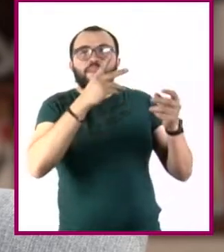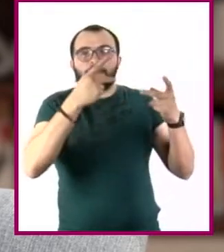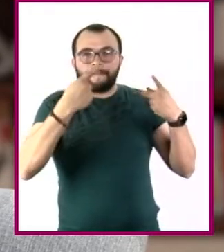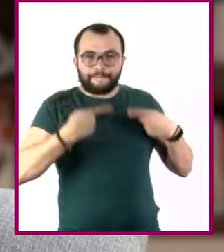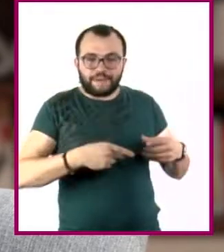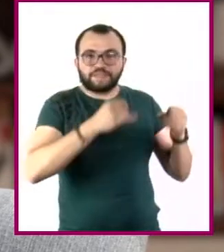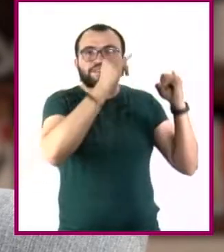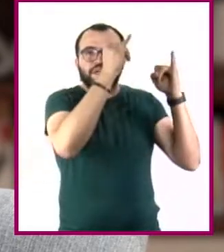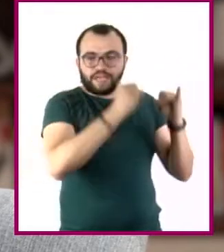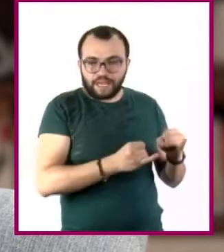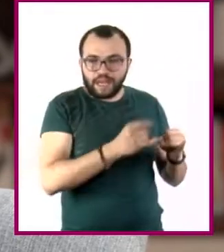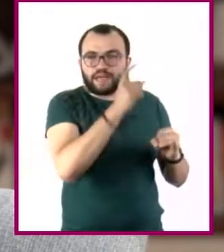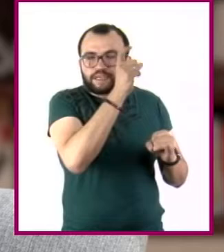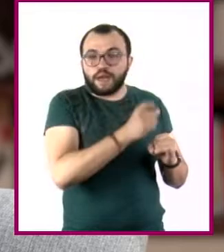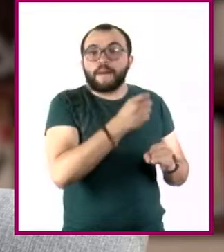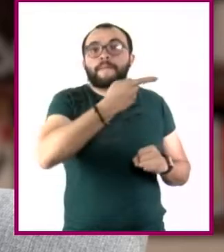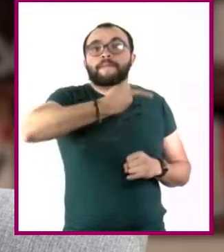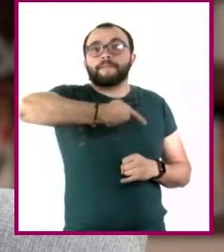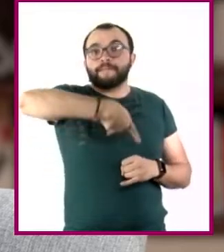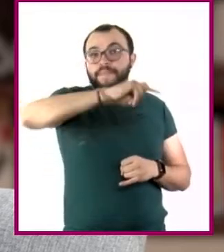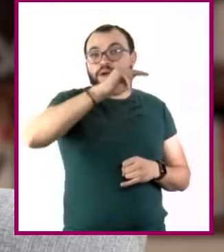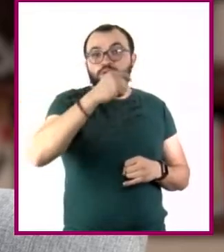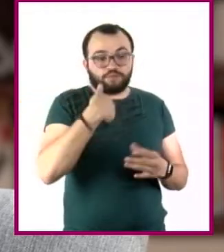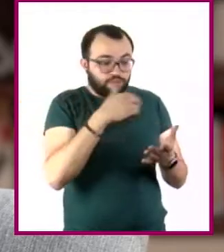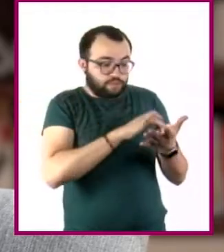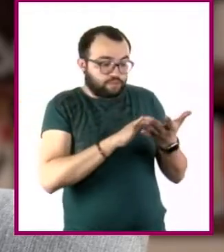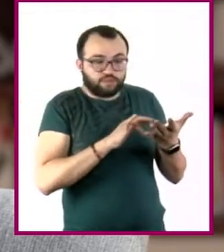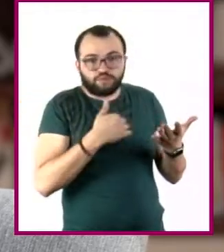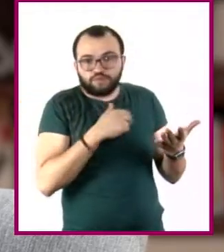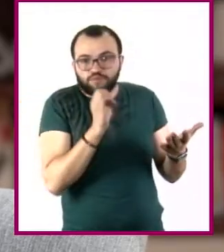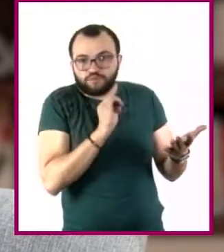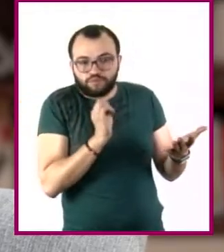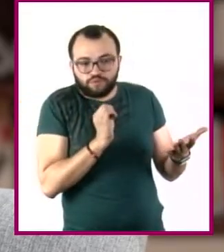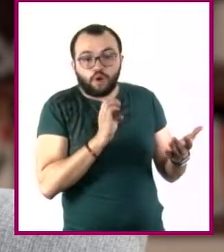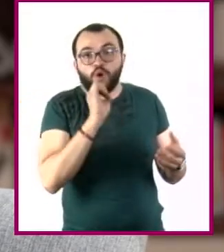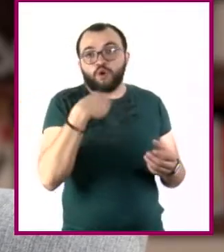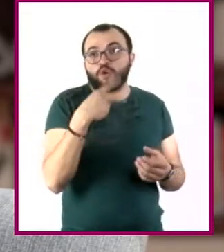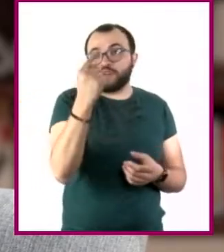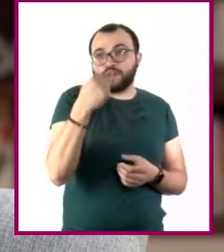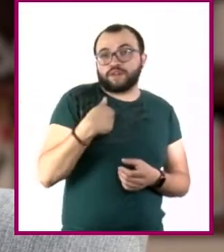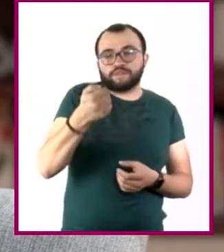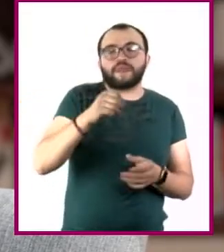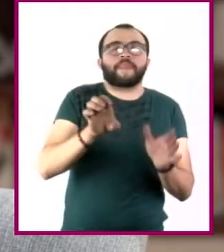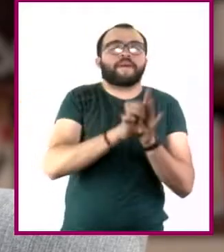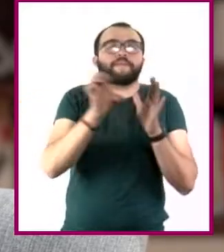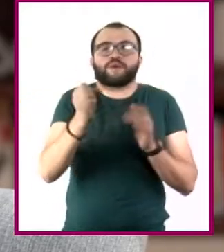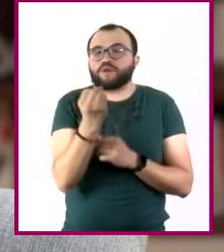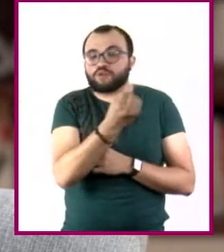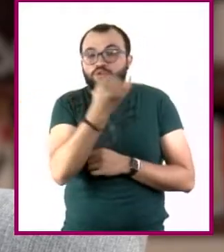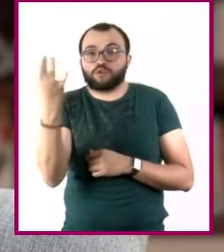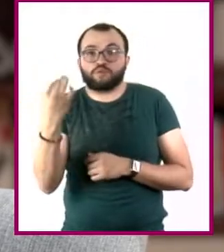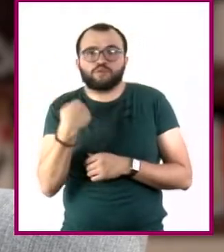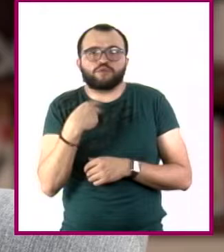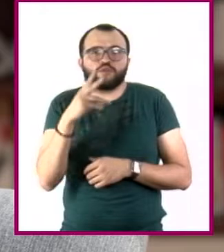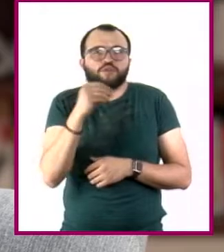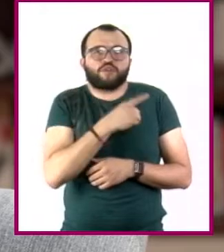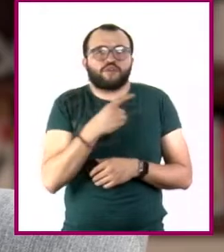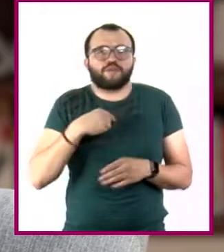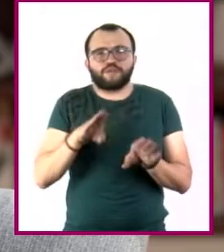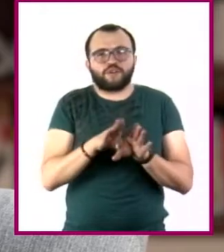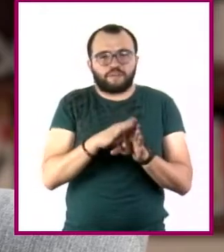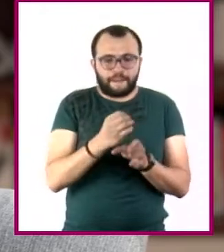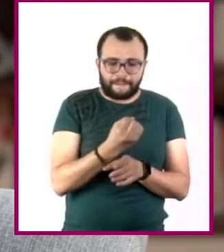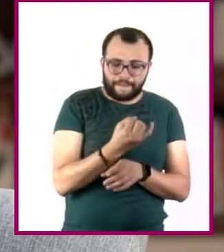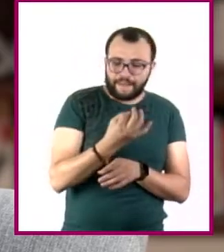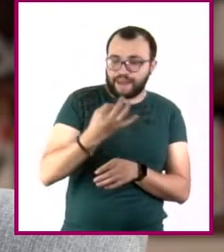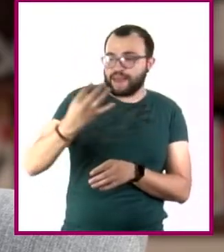leas el libro o no prendas la tele. Como los números. No tenemos que andar contando de corrido hasta el 1991 para